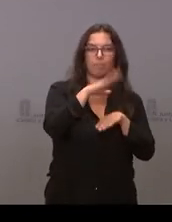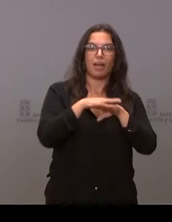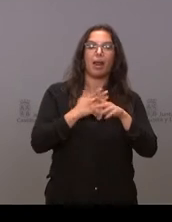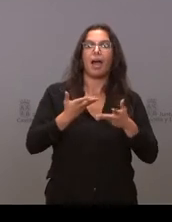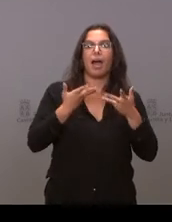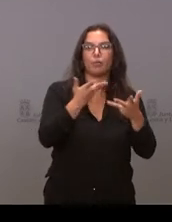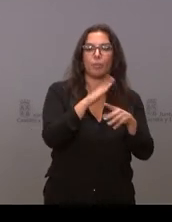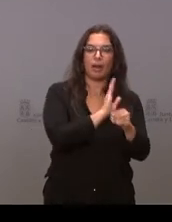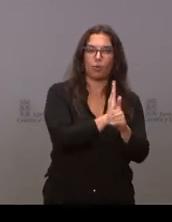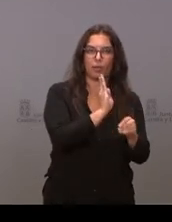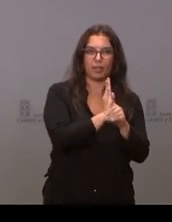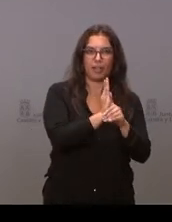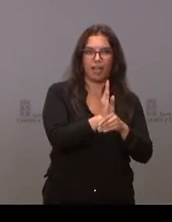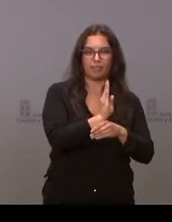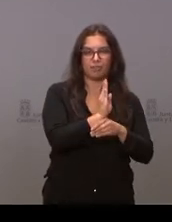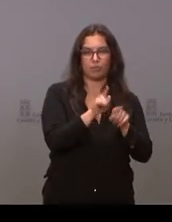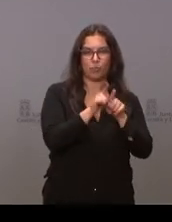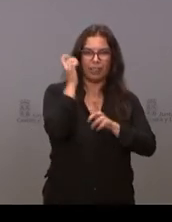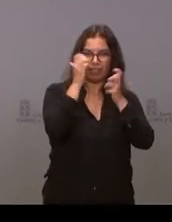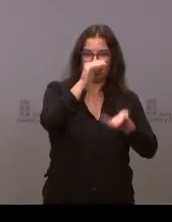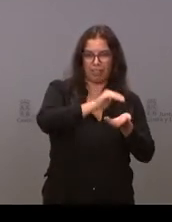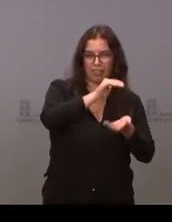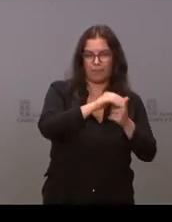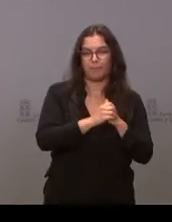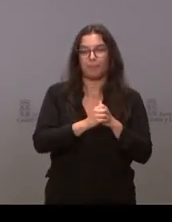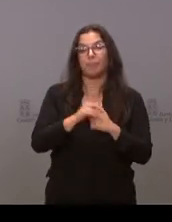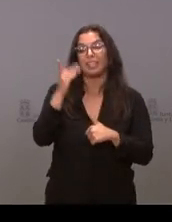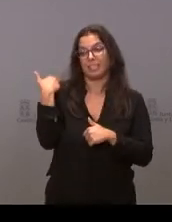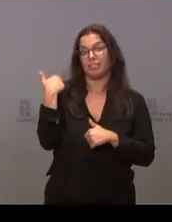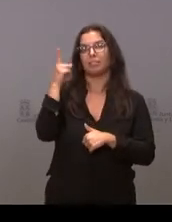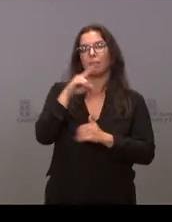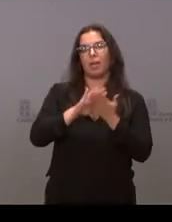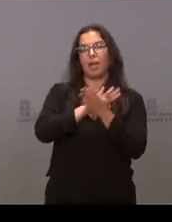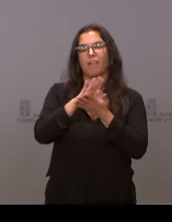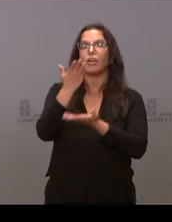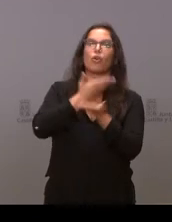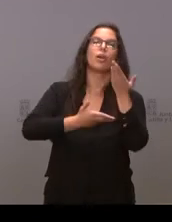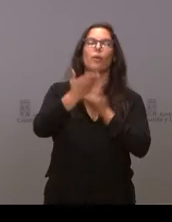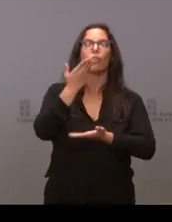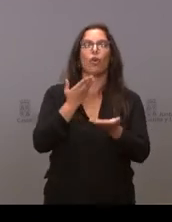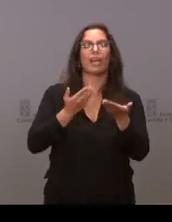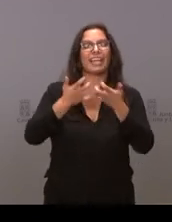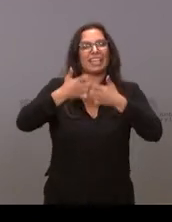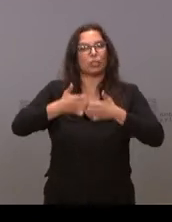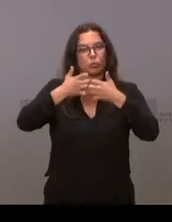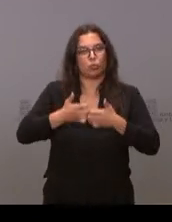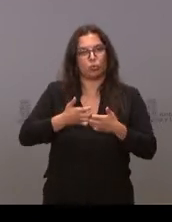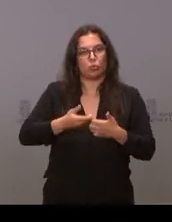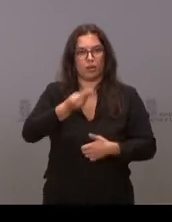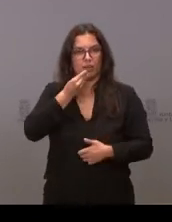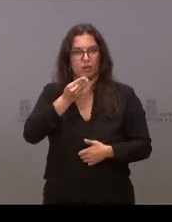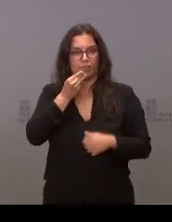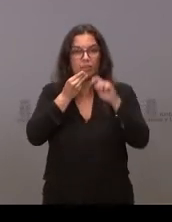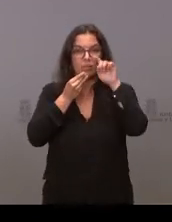a la cría. Hablé entonces también de la colaboración con la agroindustria. Hemos estado en estos